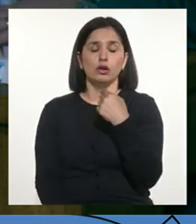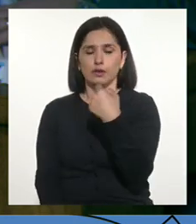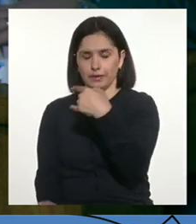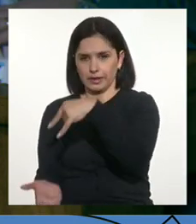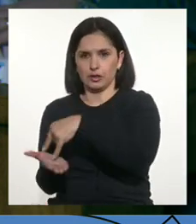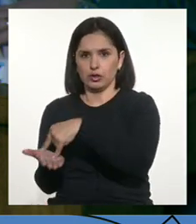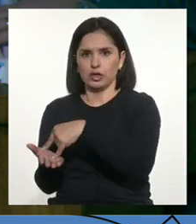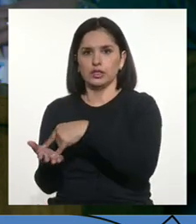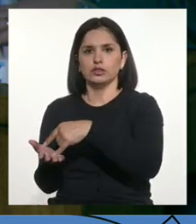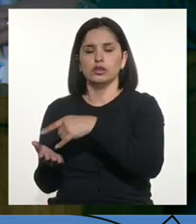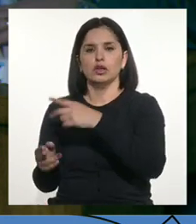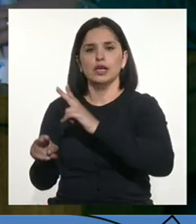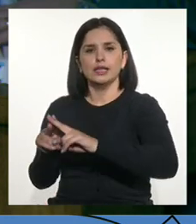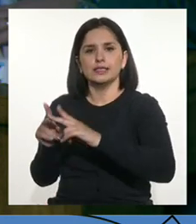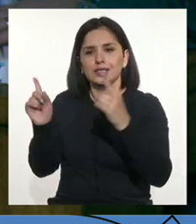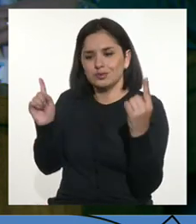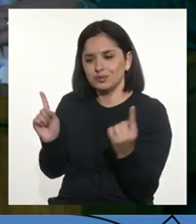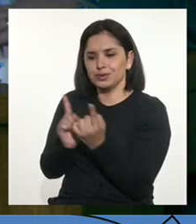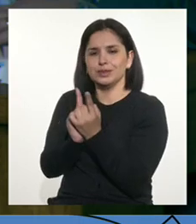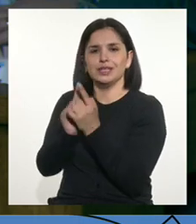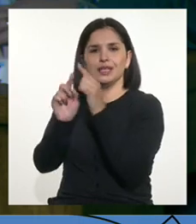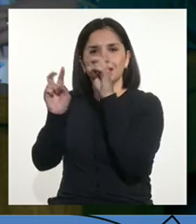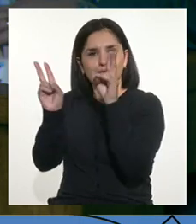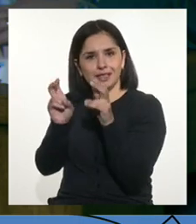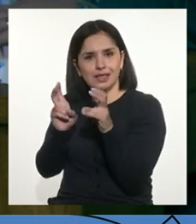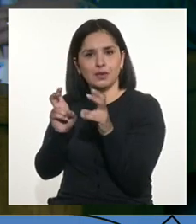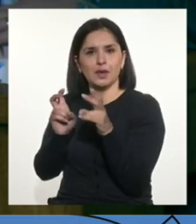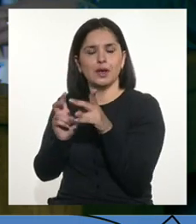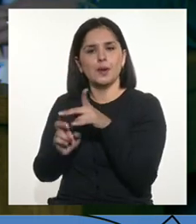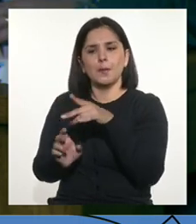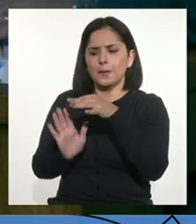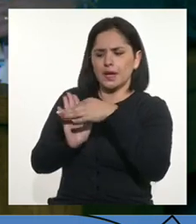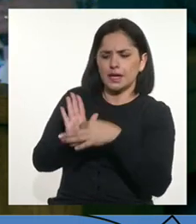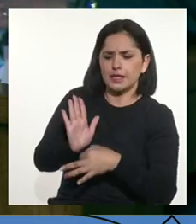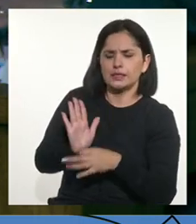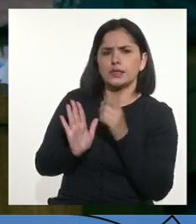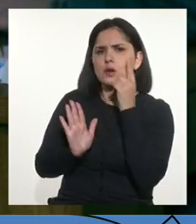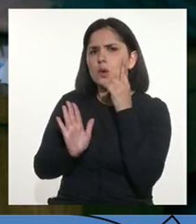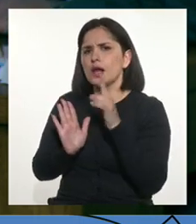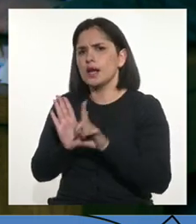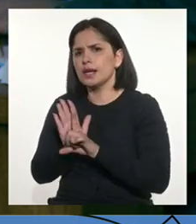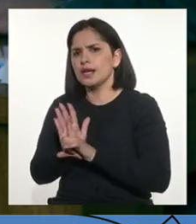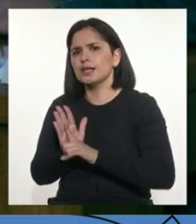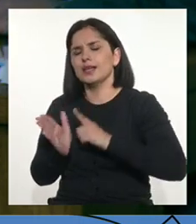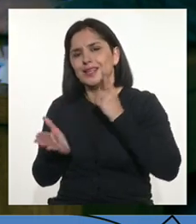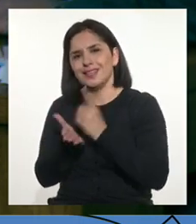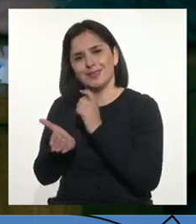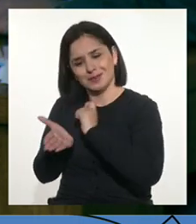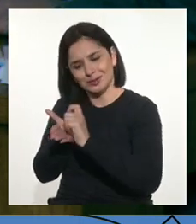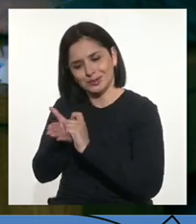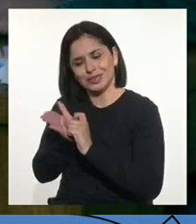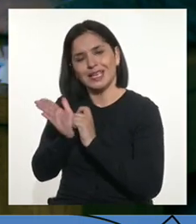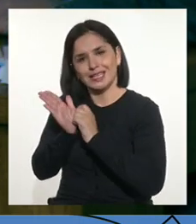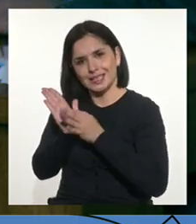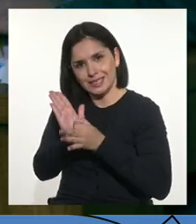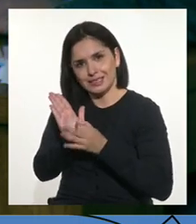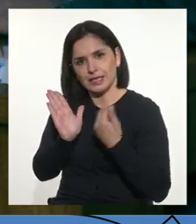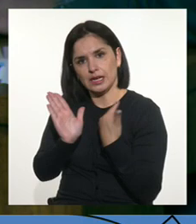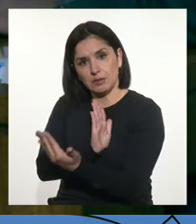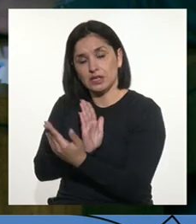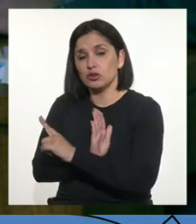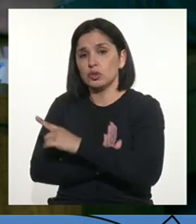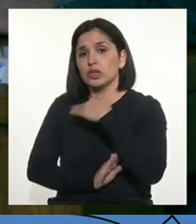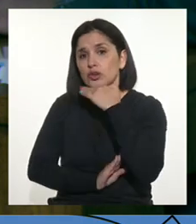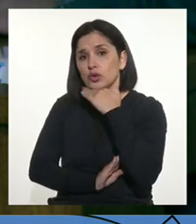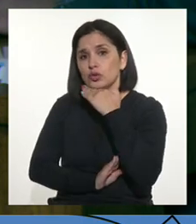en realizar una sistematización de esta materia para determinar aquellas leyes que eventualmente deberán ser expresamente erogadas simplemente porque están entre sus